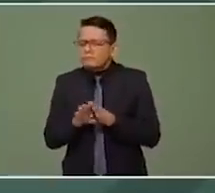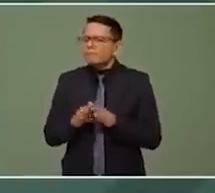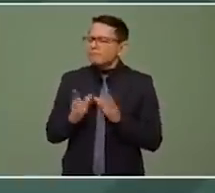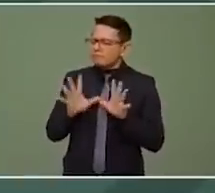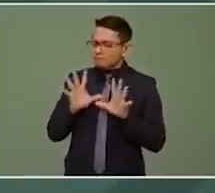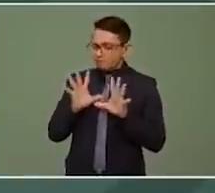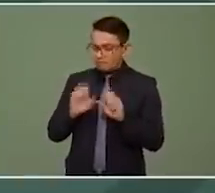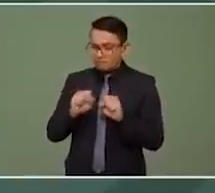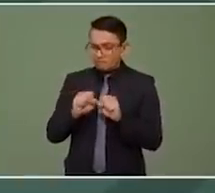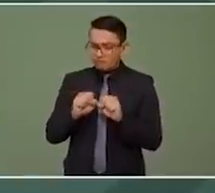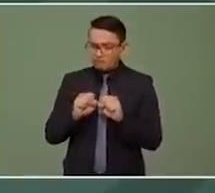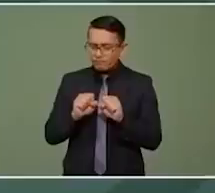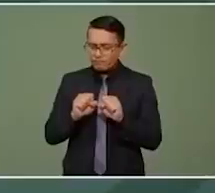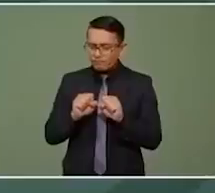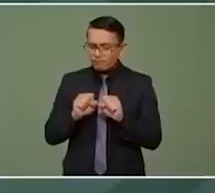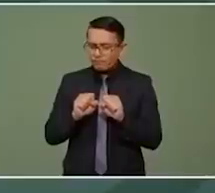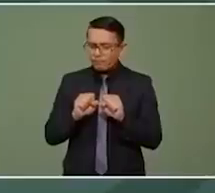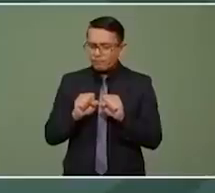logrado